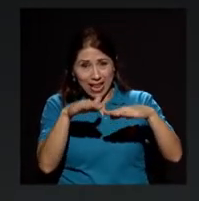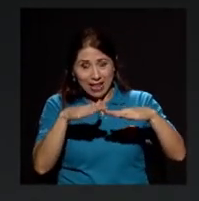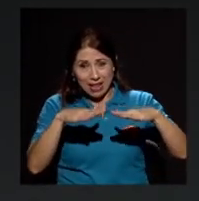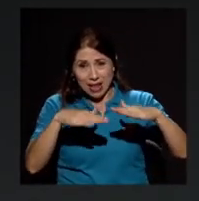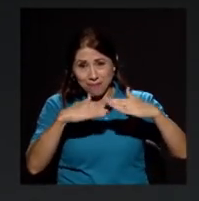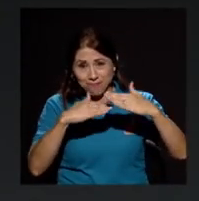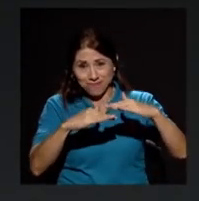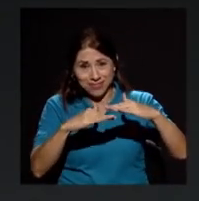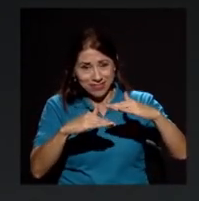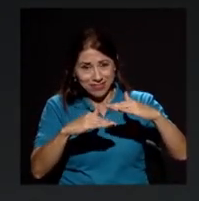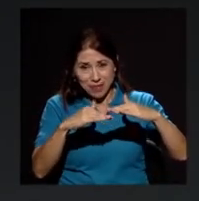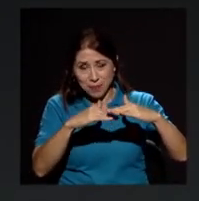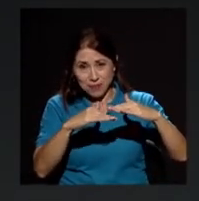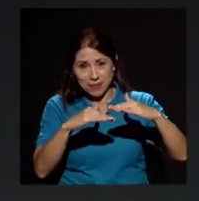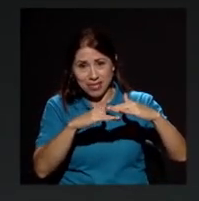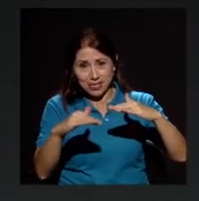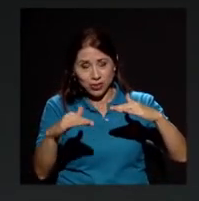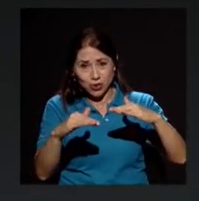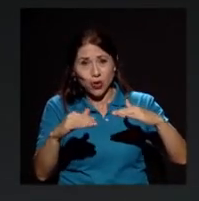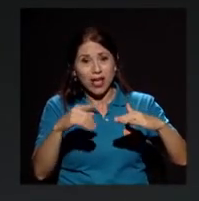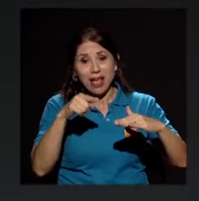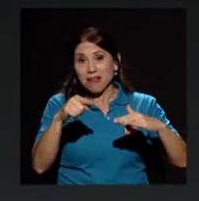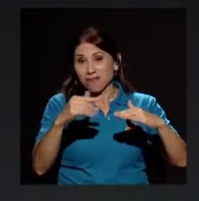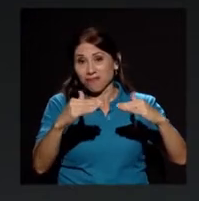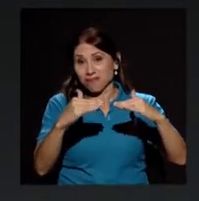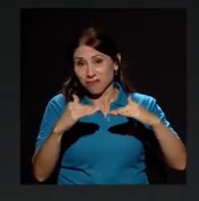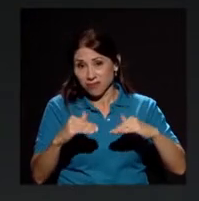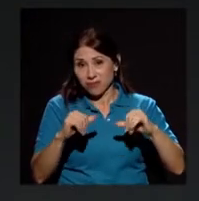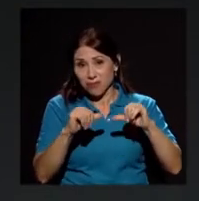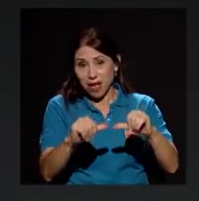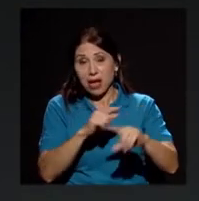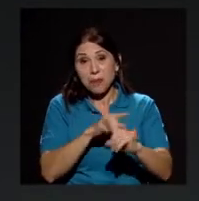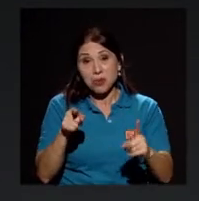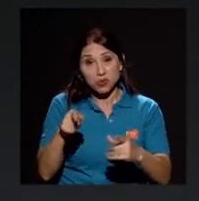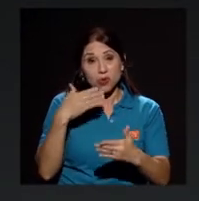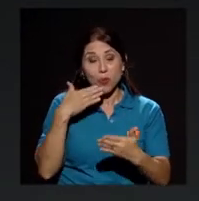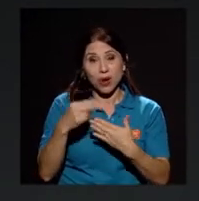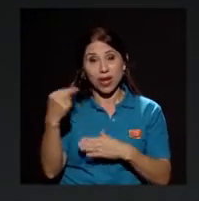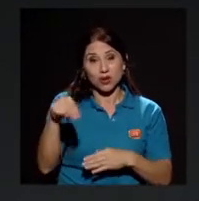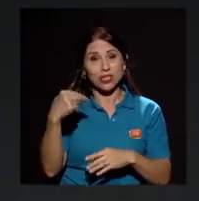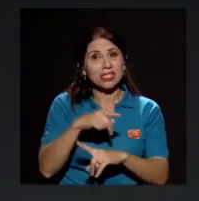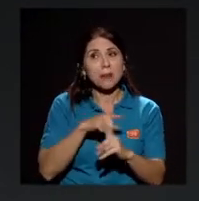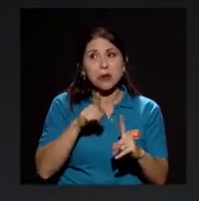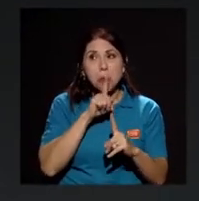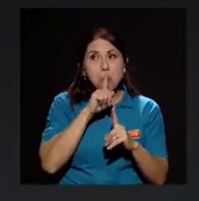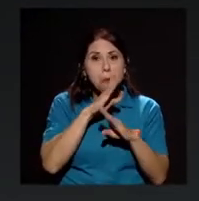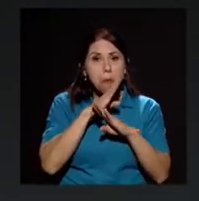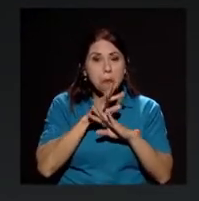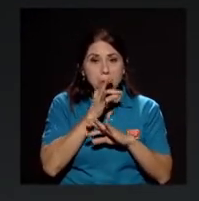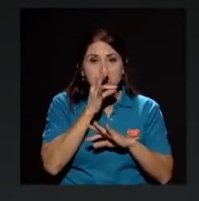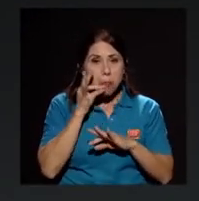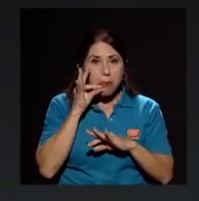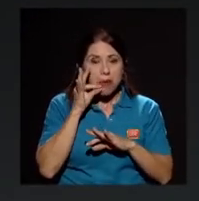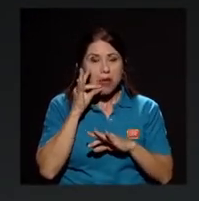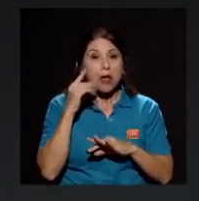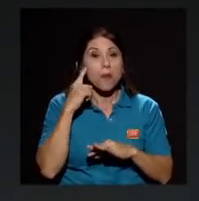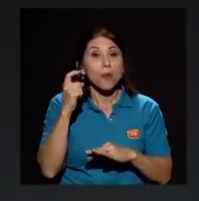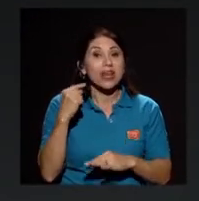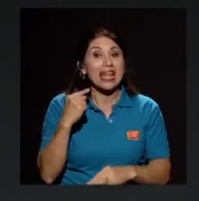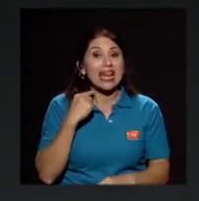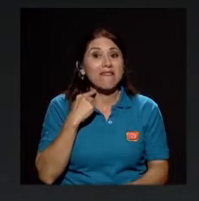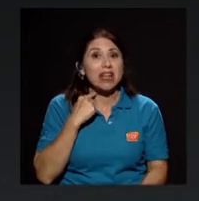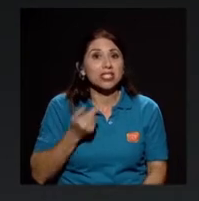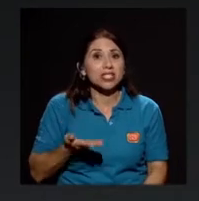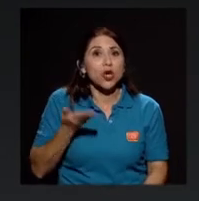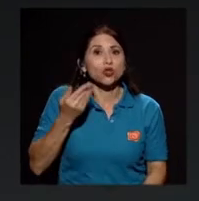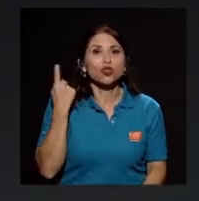parece que eso es una buena noticia que es una noticia callada porque solo la inflación es noticia cuando es alta y